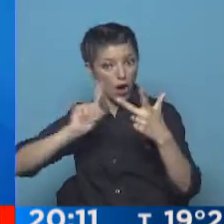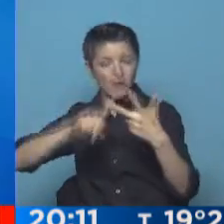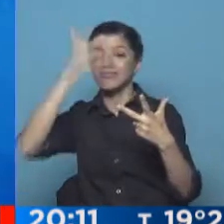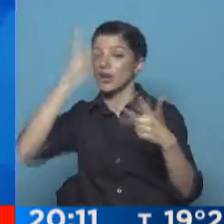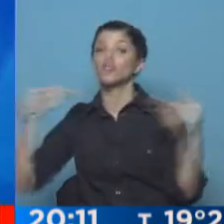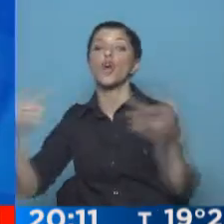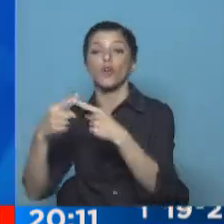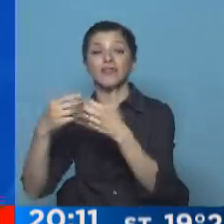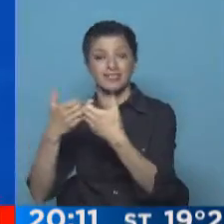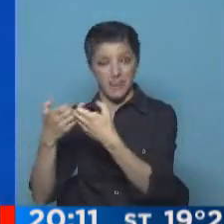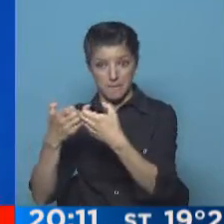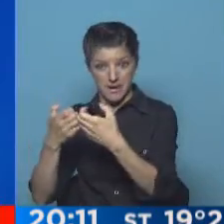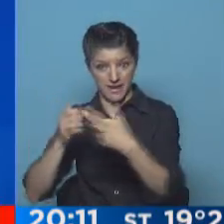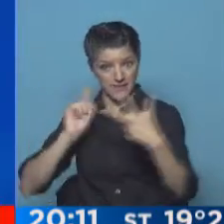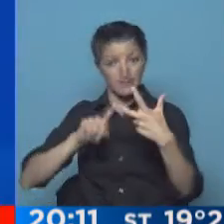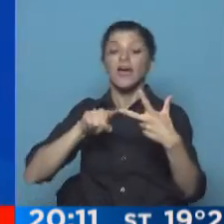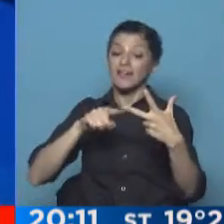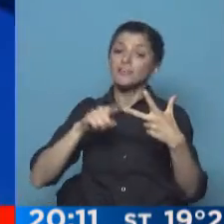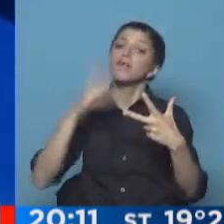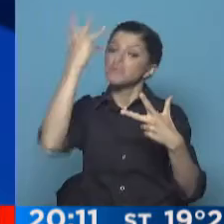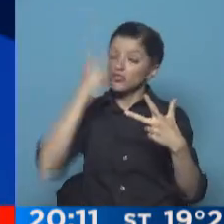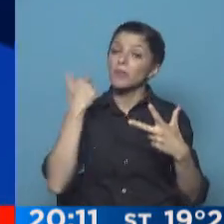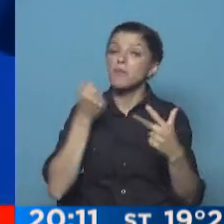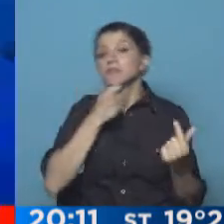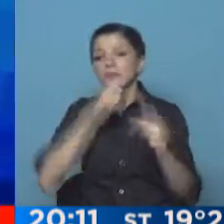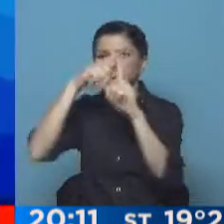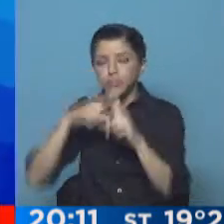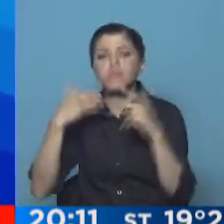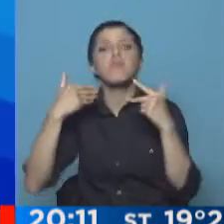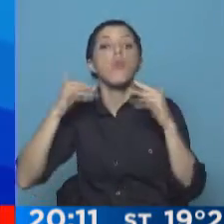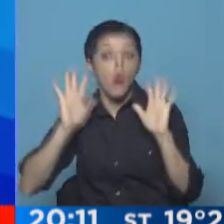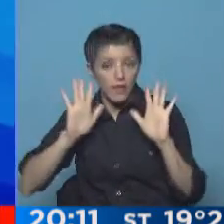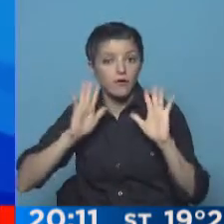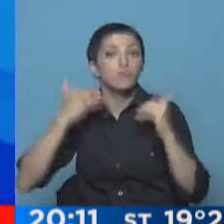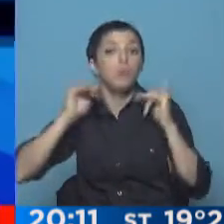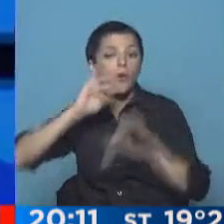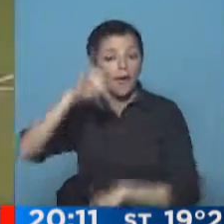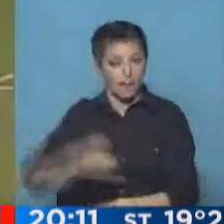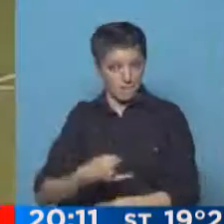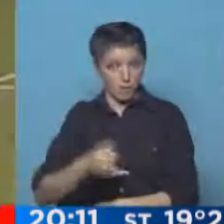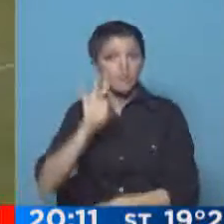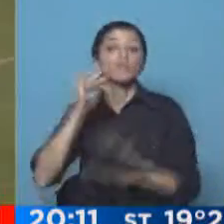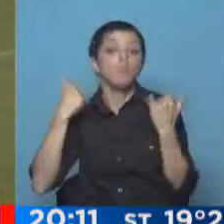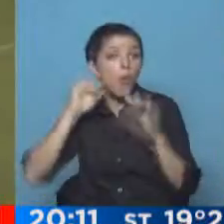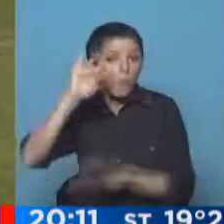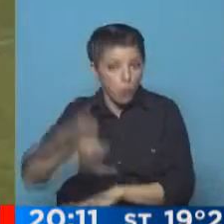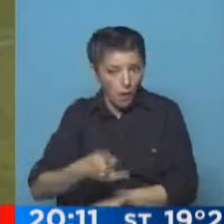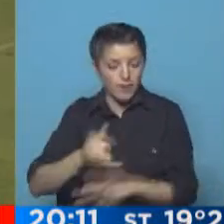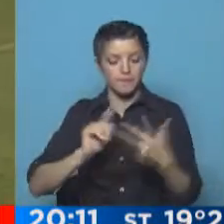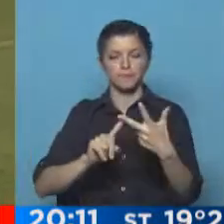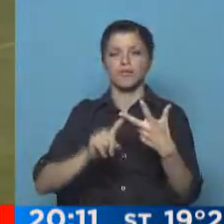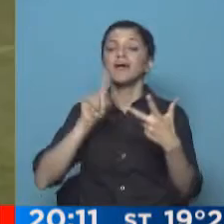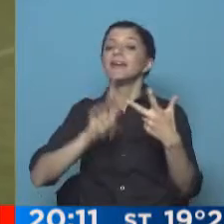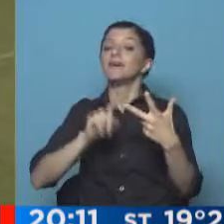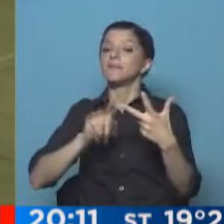San Lorenzo tiene una remota posibilidad matemática, pero la tiene. Será dirigido este partido por